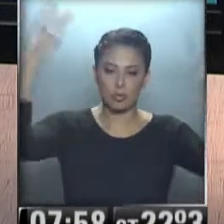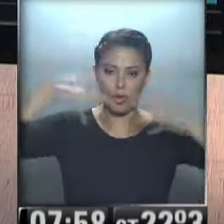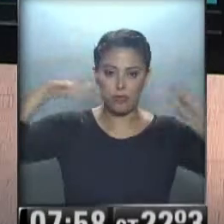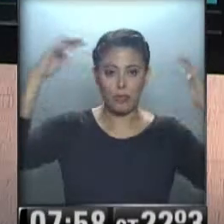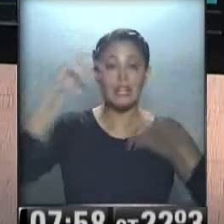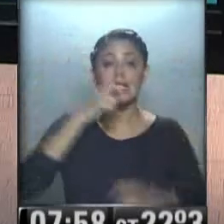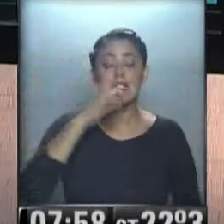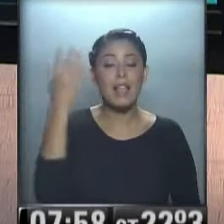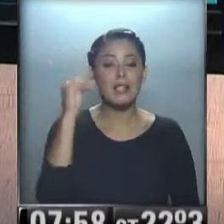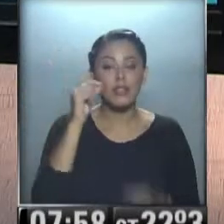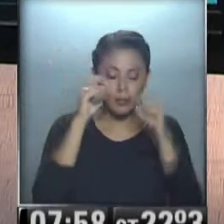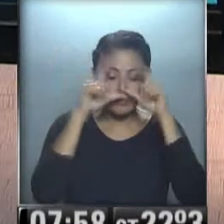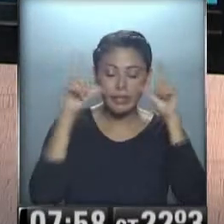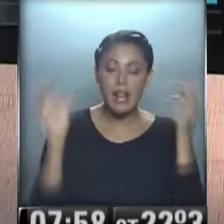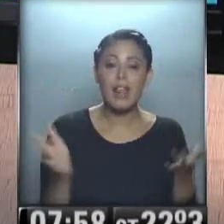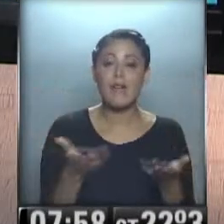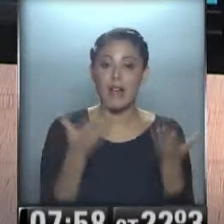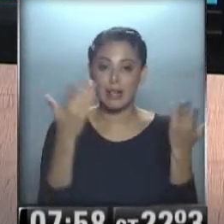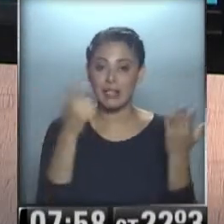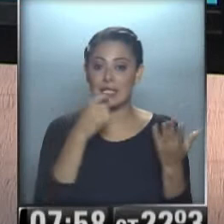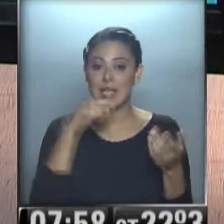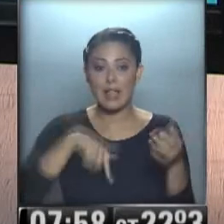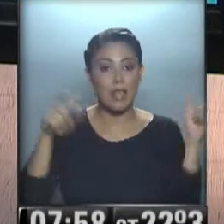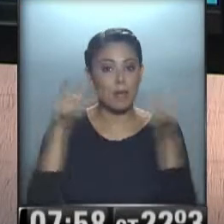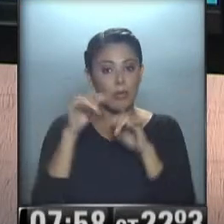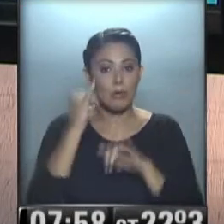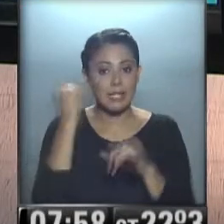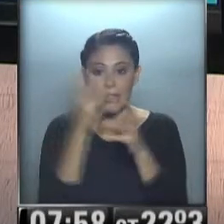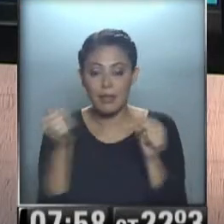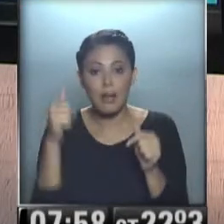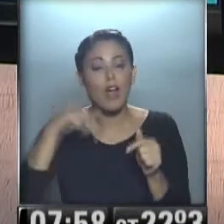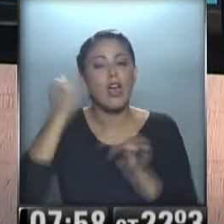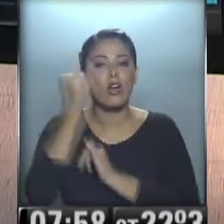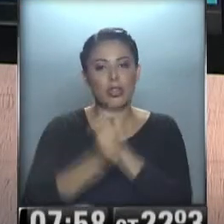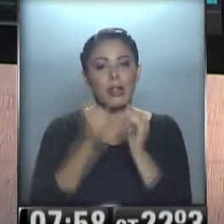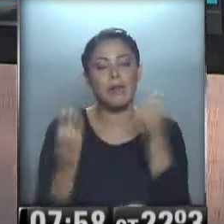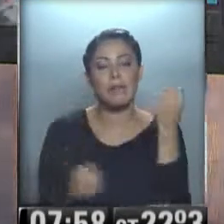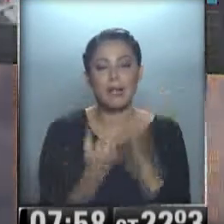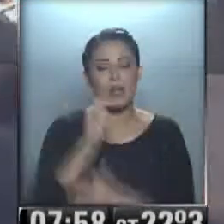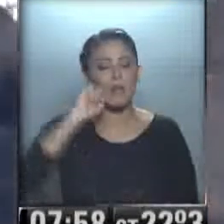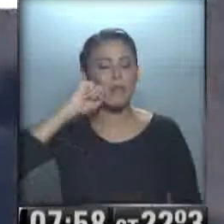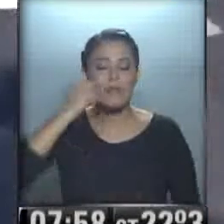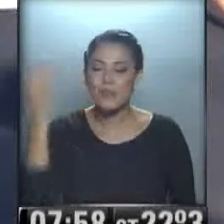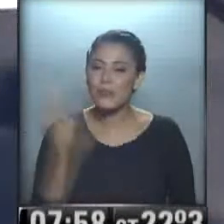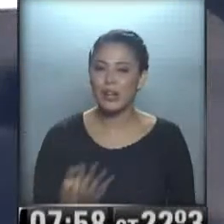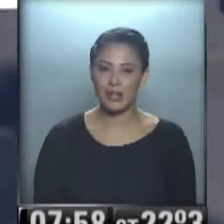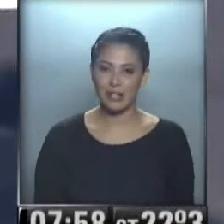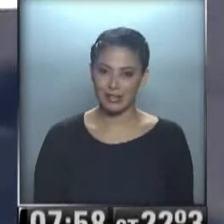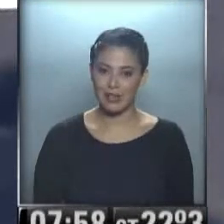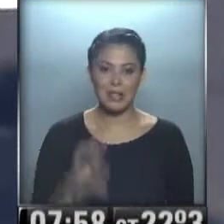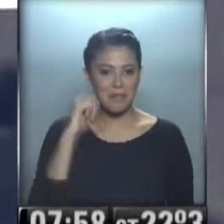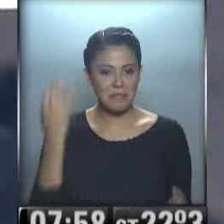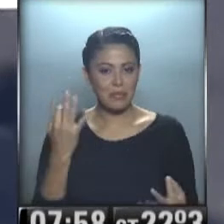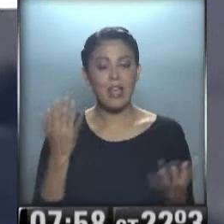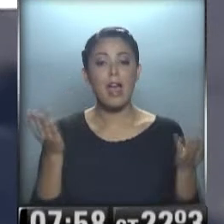los que recién se levantan, cuando el programa este está terminando, les cuento que la mañana está fantástica, muy